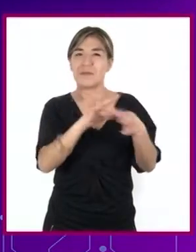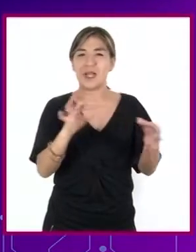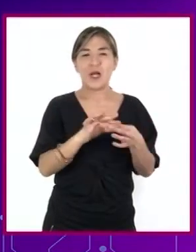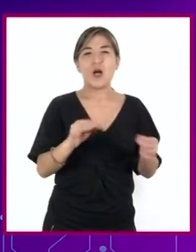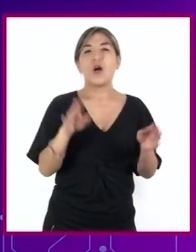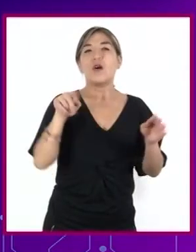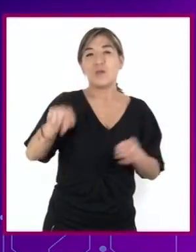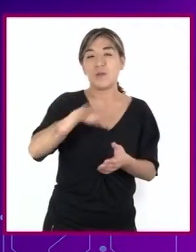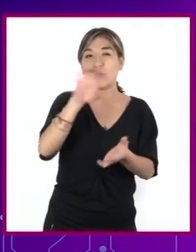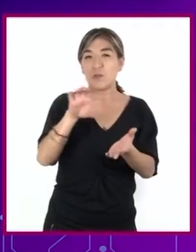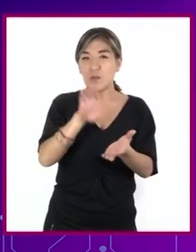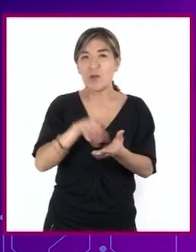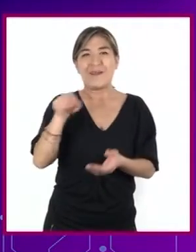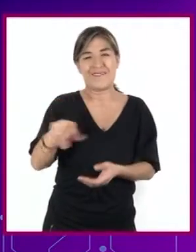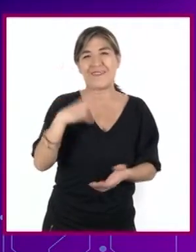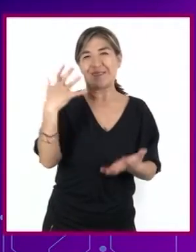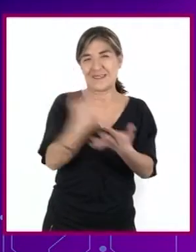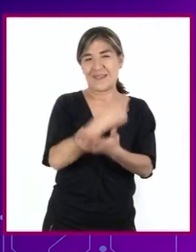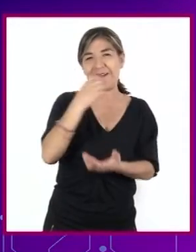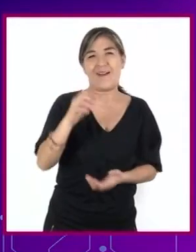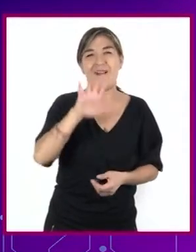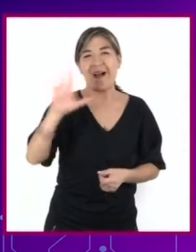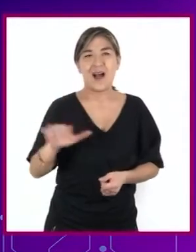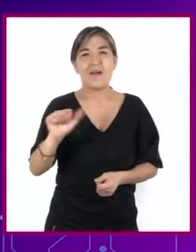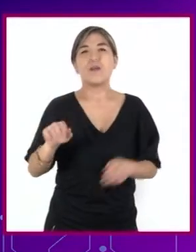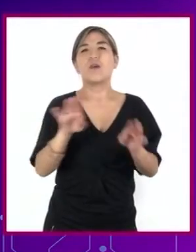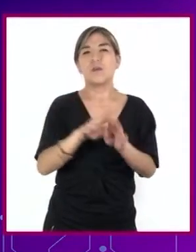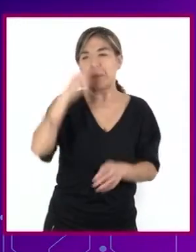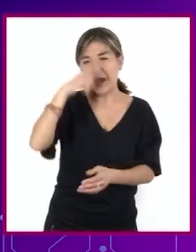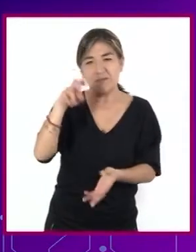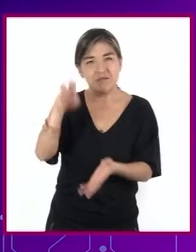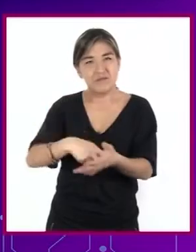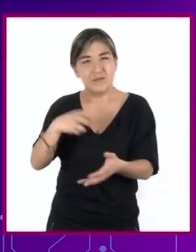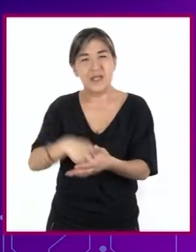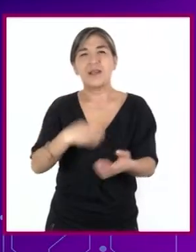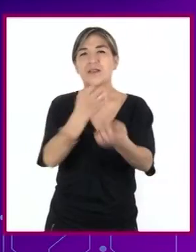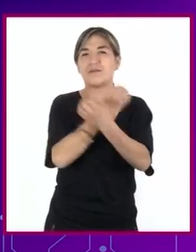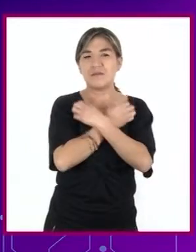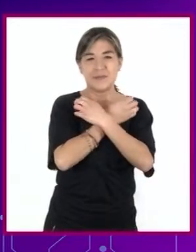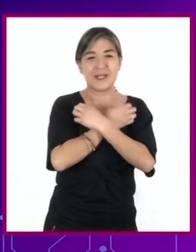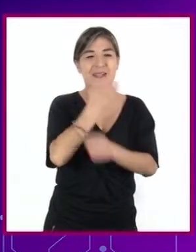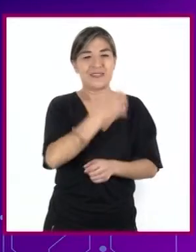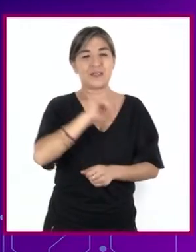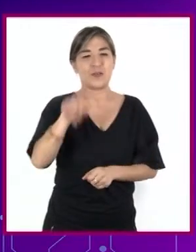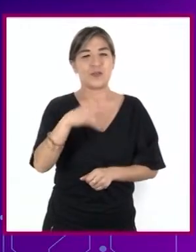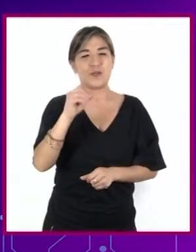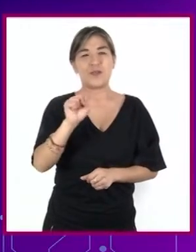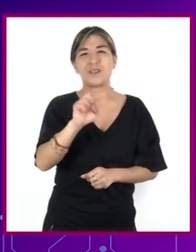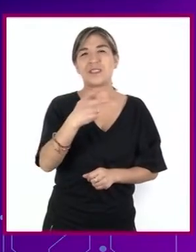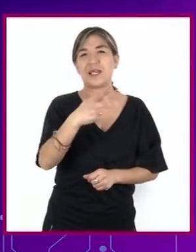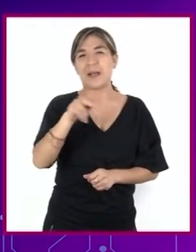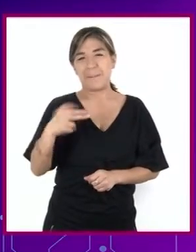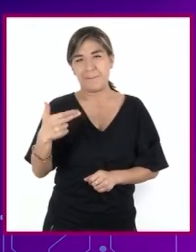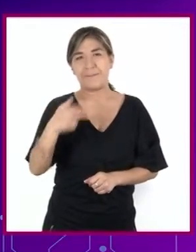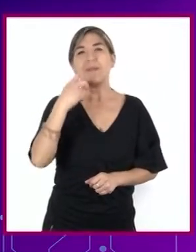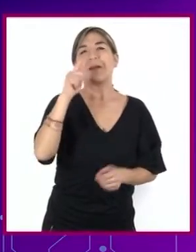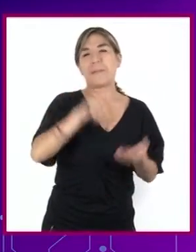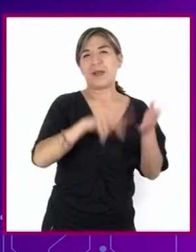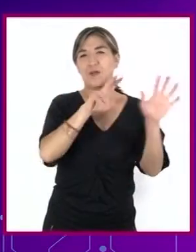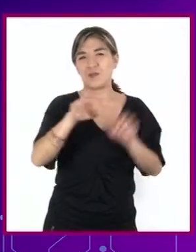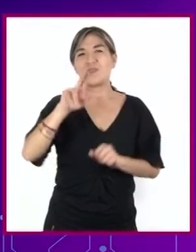que la colonización de África era una misión civilizadora, como lo declaró Joseph Chamberlain en